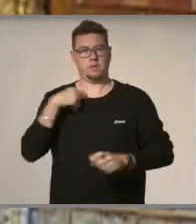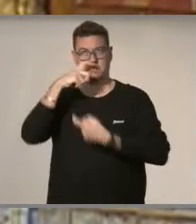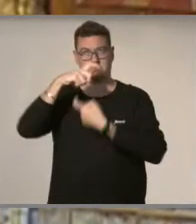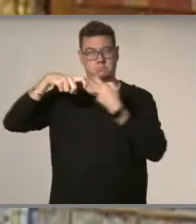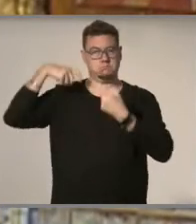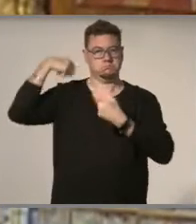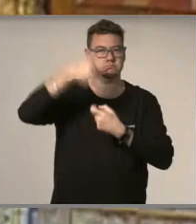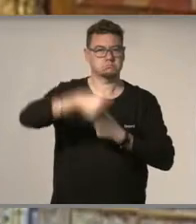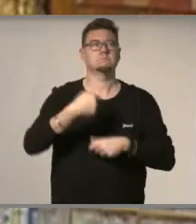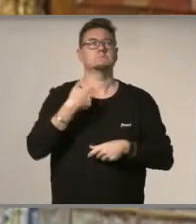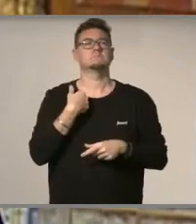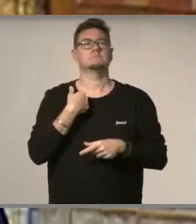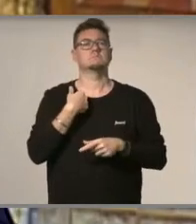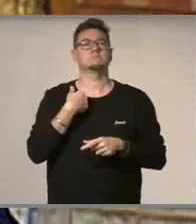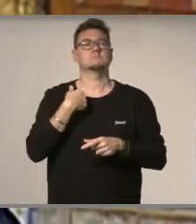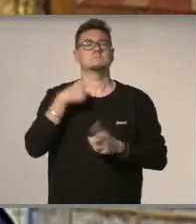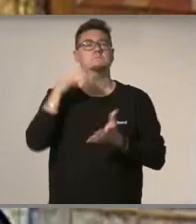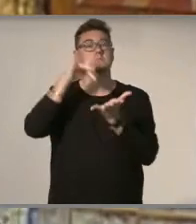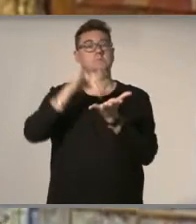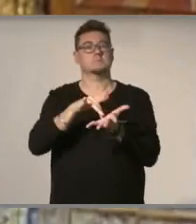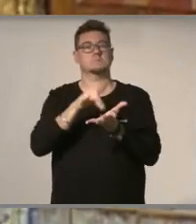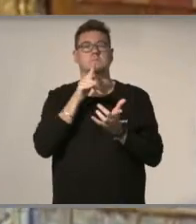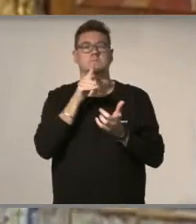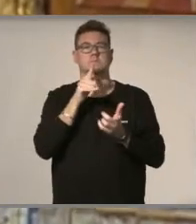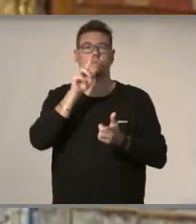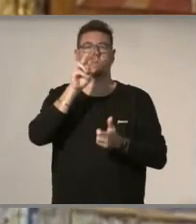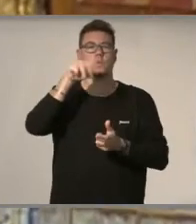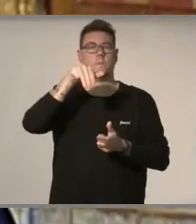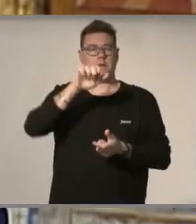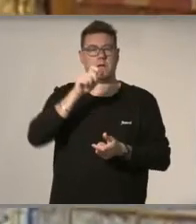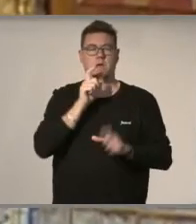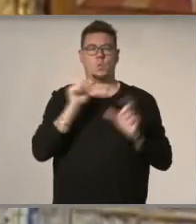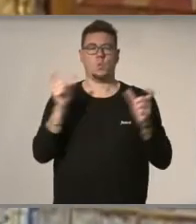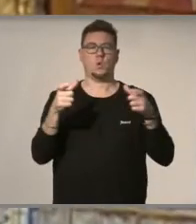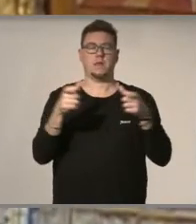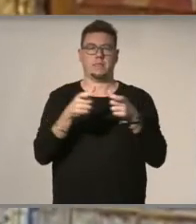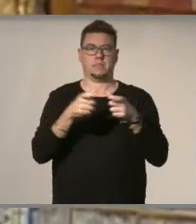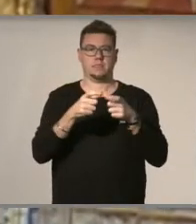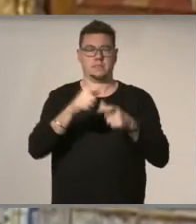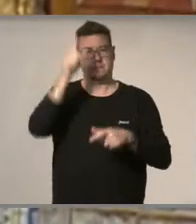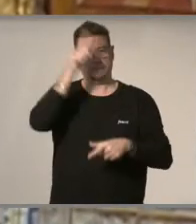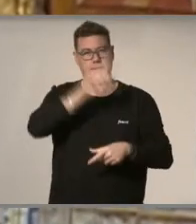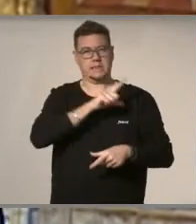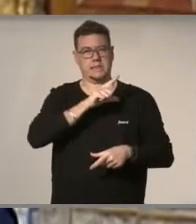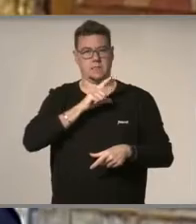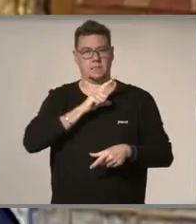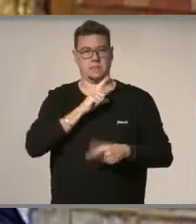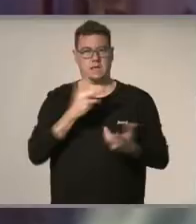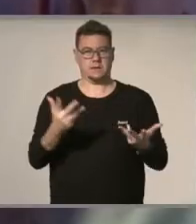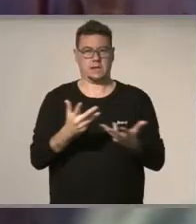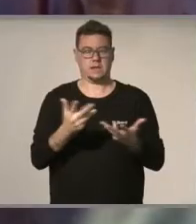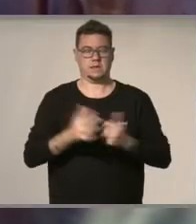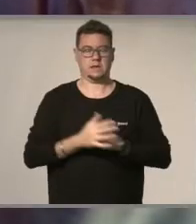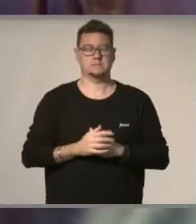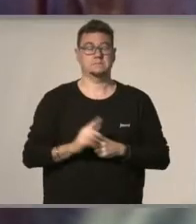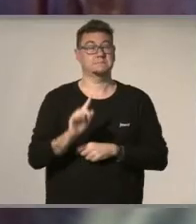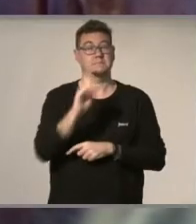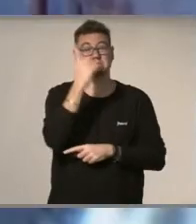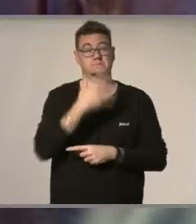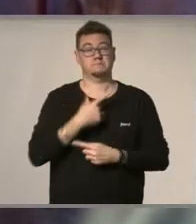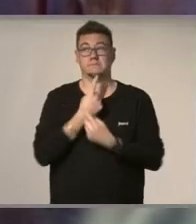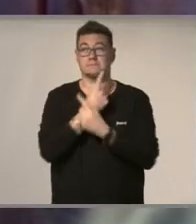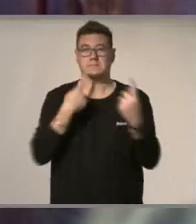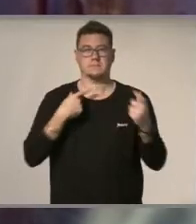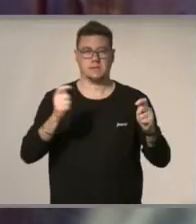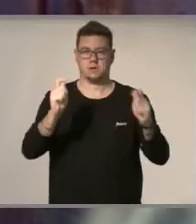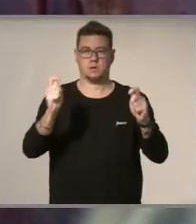convivencia, en esta ocasión a la Unidad Militar de Emergencias. Por ello, antes que nada, deseo trasladar mi sincera